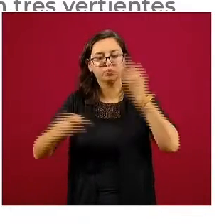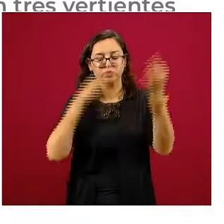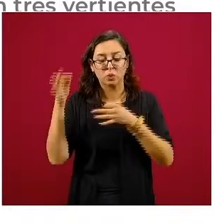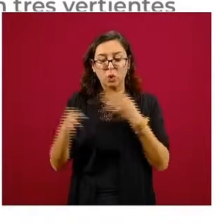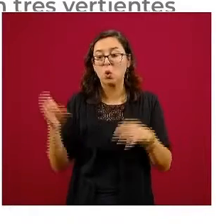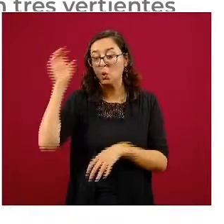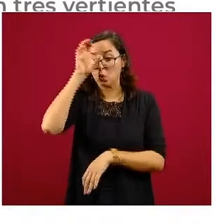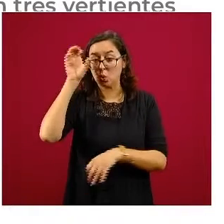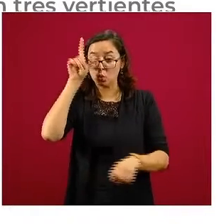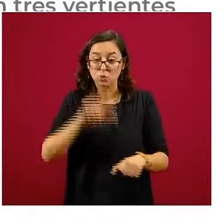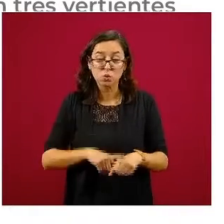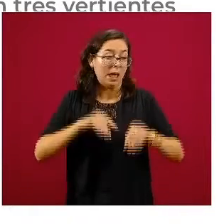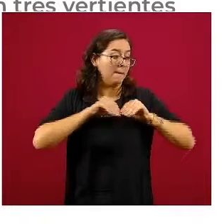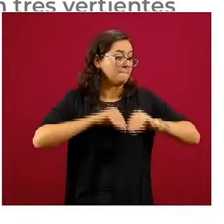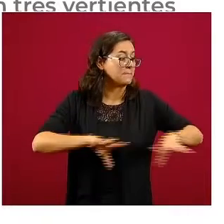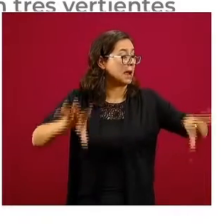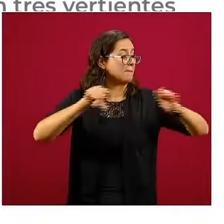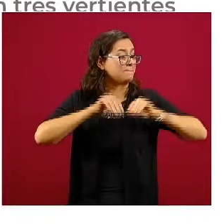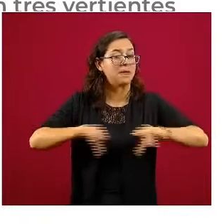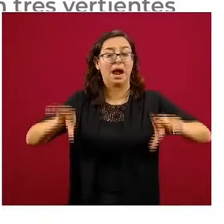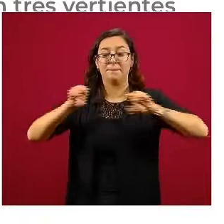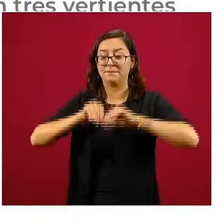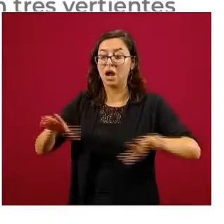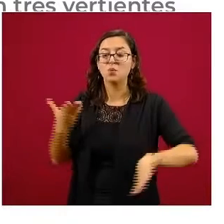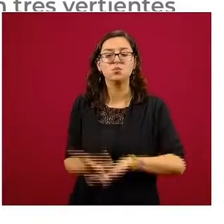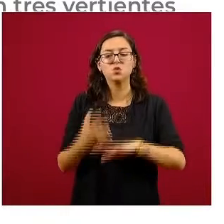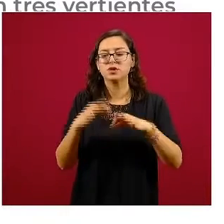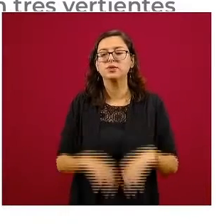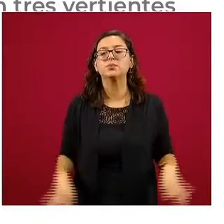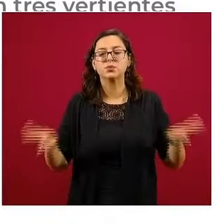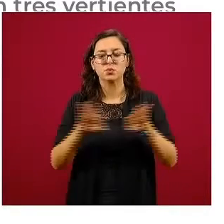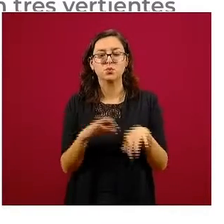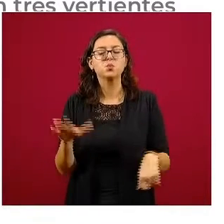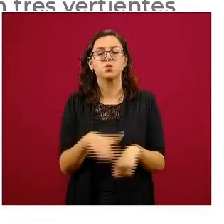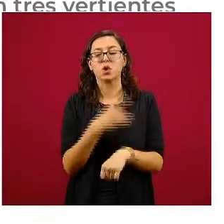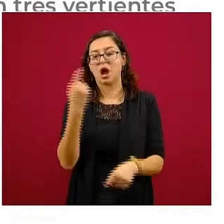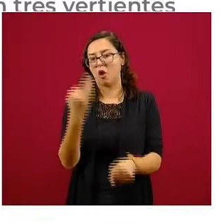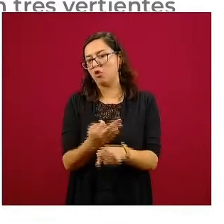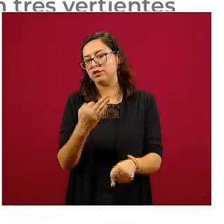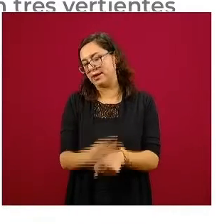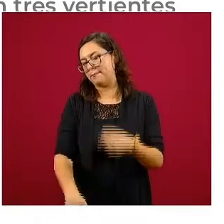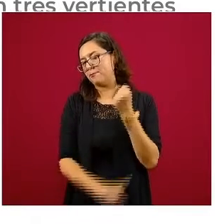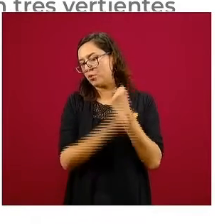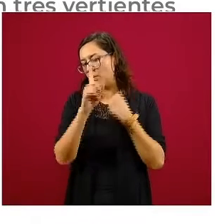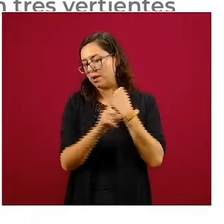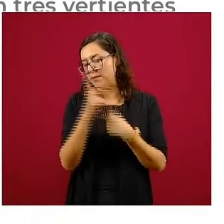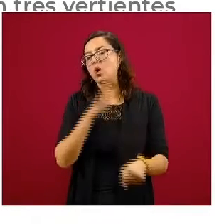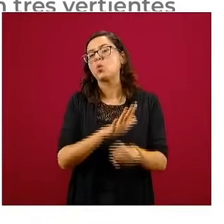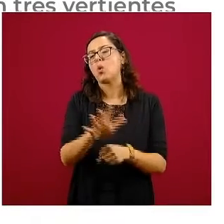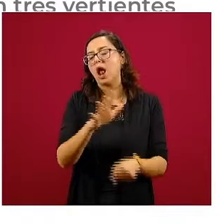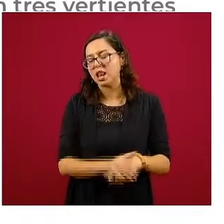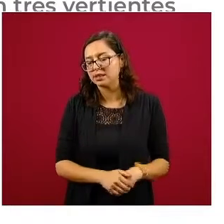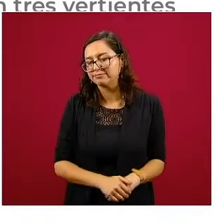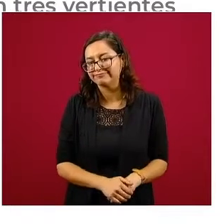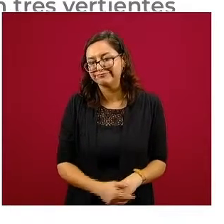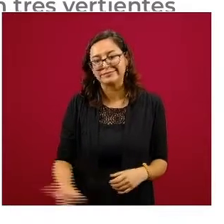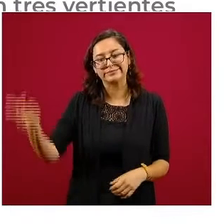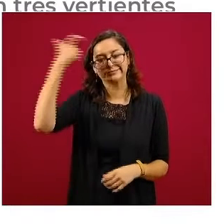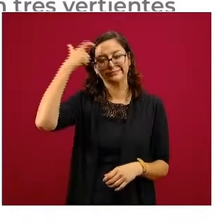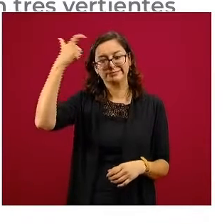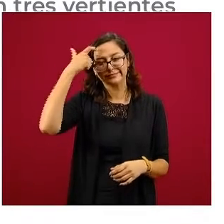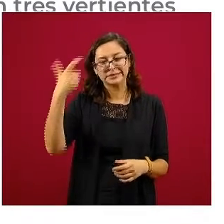Américas puedan beneficiarse de lo que está haciendo México. Junto a la Subsecretaría de Salud Federal, la CONACYT, la Subsecretaría